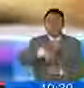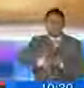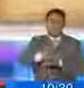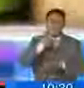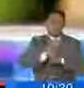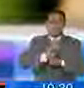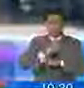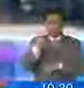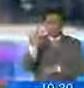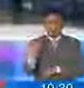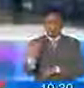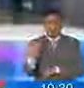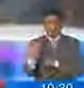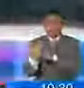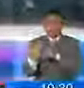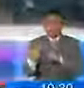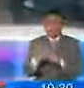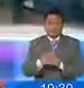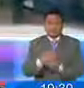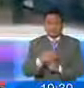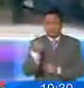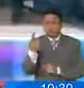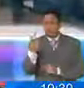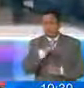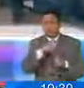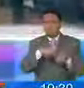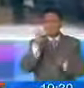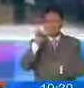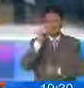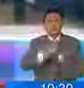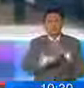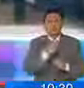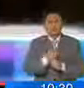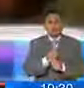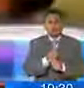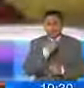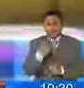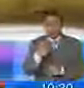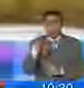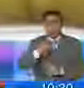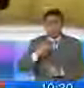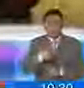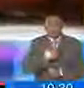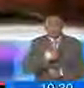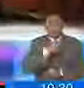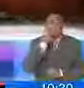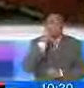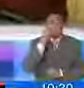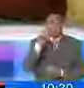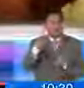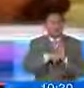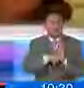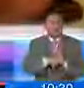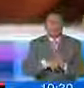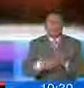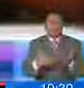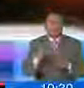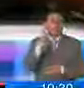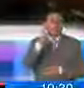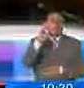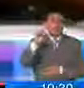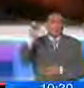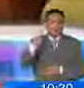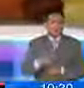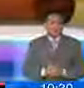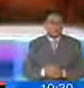5 estudiantes entre 11 y 18 años afirman haber vivido alguna de estas situaciones, es decir, el 60%, cifra